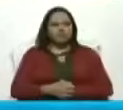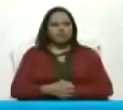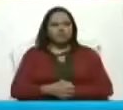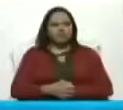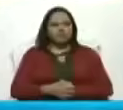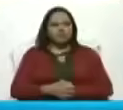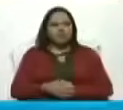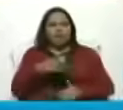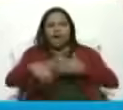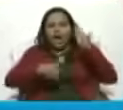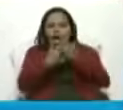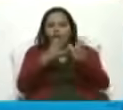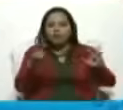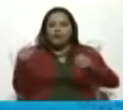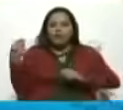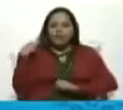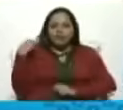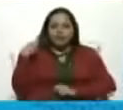¡Hasta nuevo aviso!